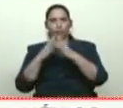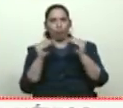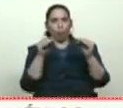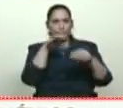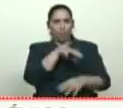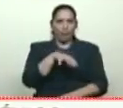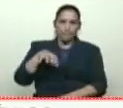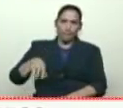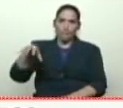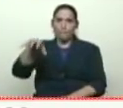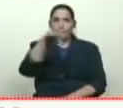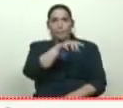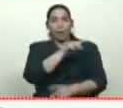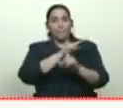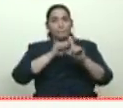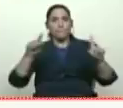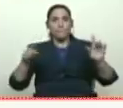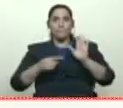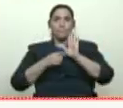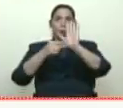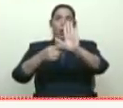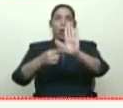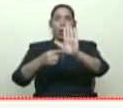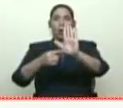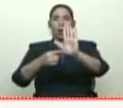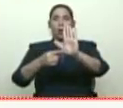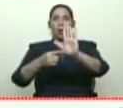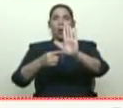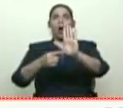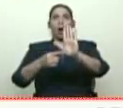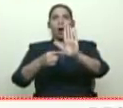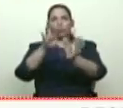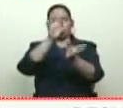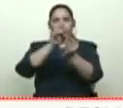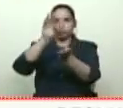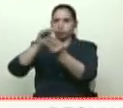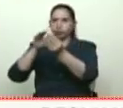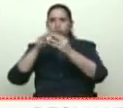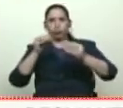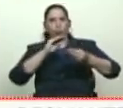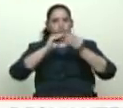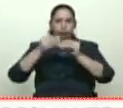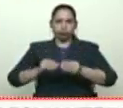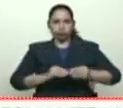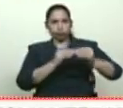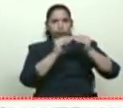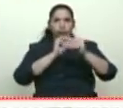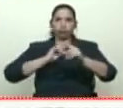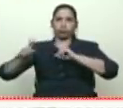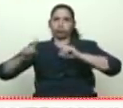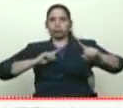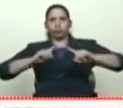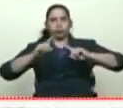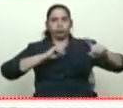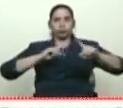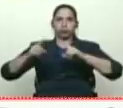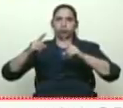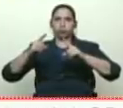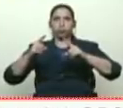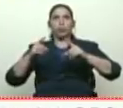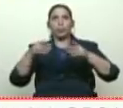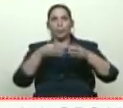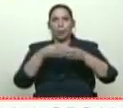regiones para presentar el resultado de estos ajustes, las directivas, las estructuras definitivas del